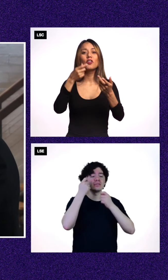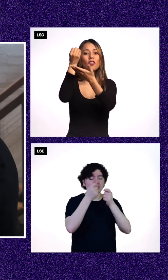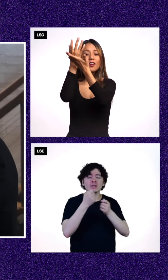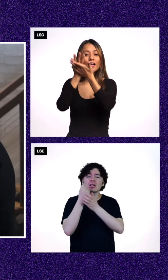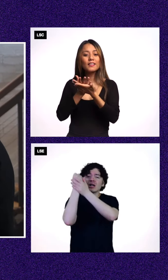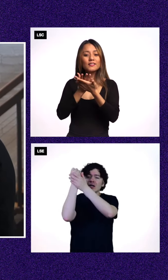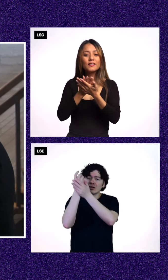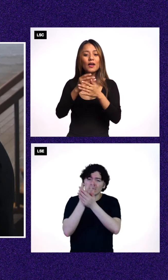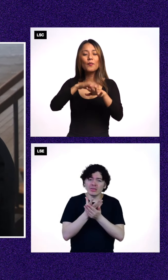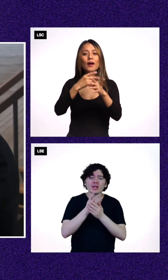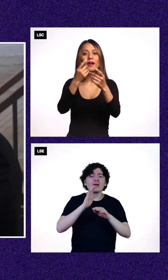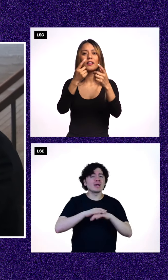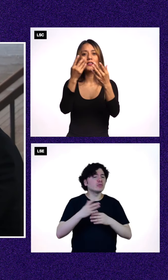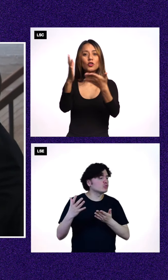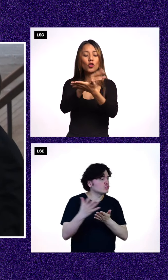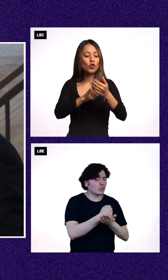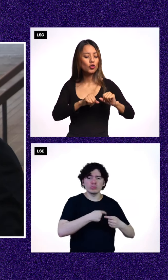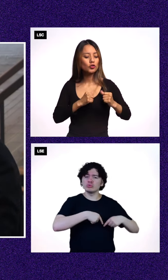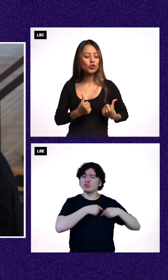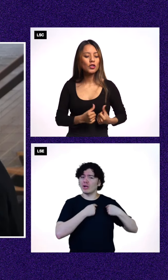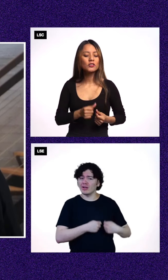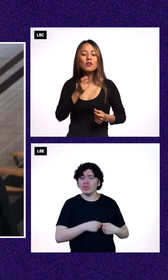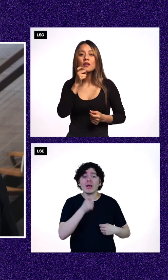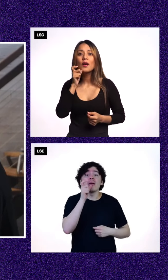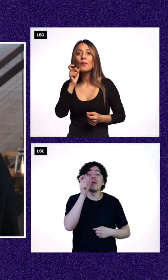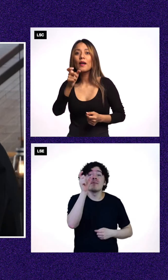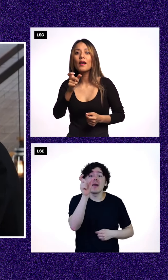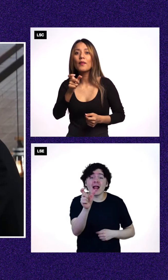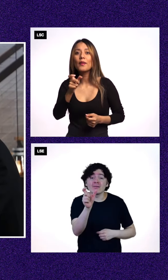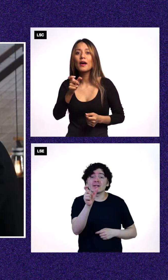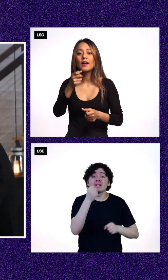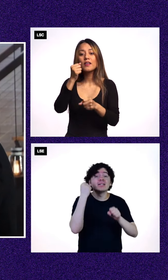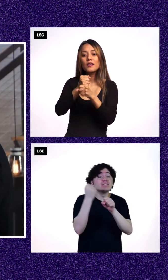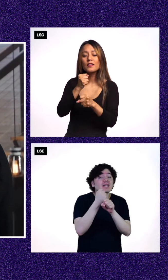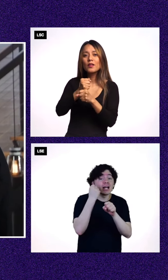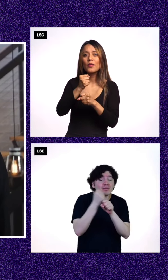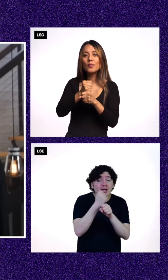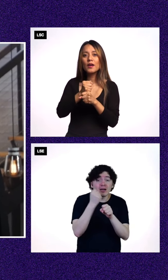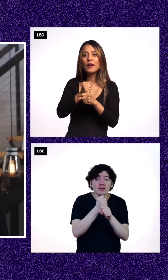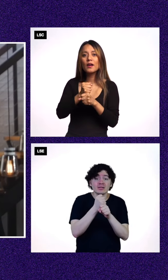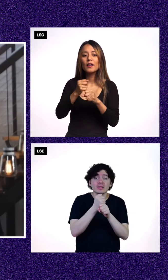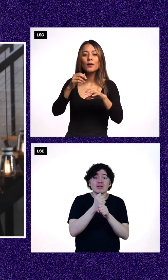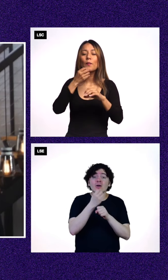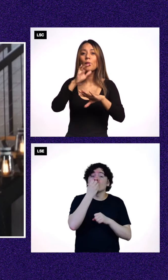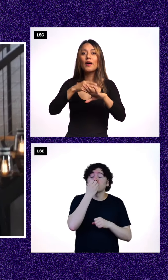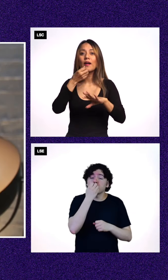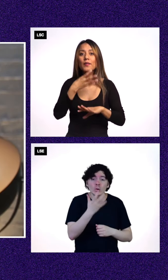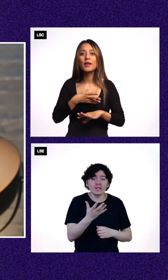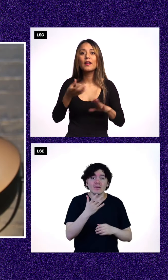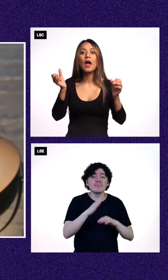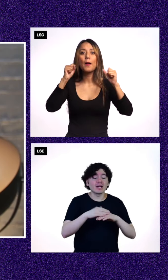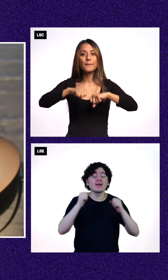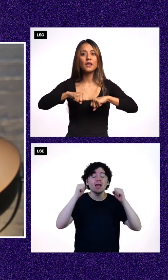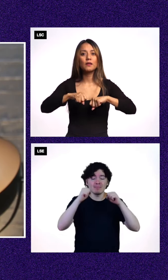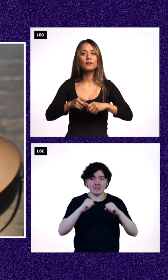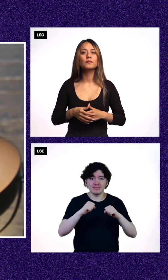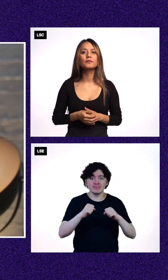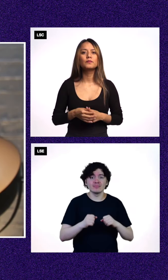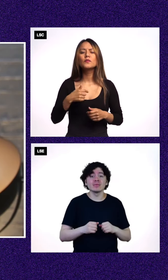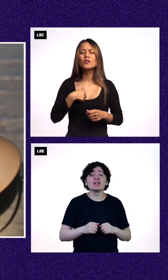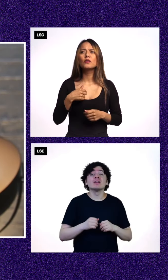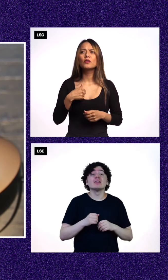corazones y os confirme en toda buena palabra y obra. Amén. Amén. Creo que eso